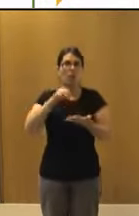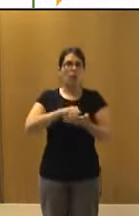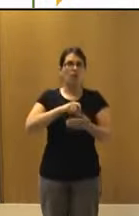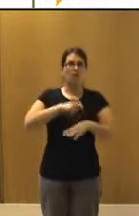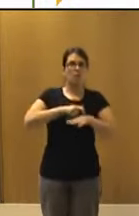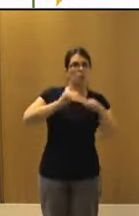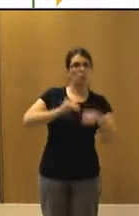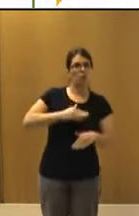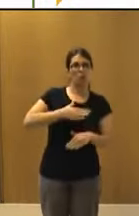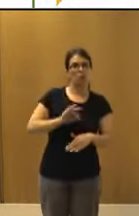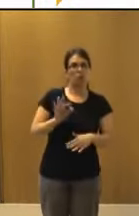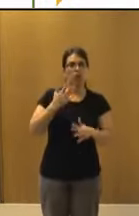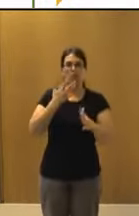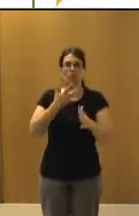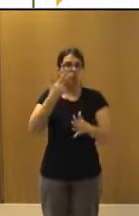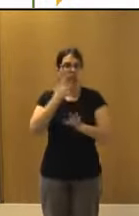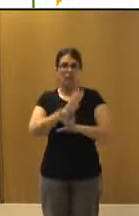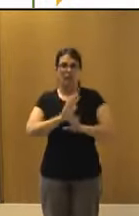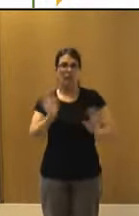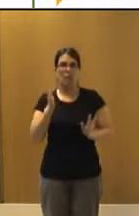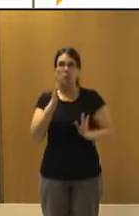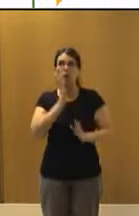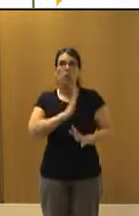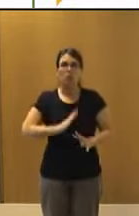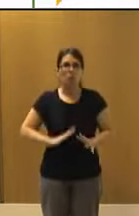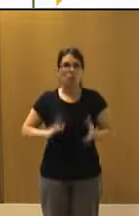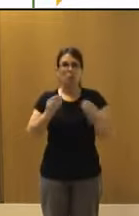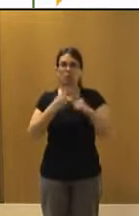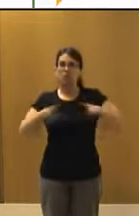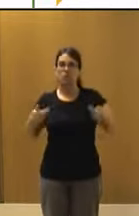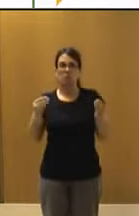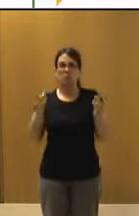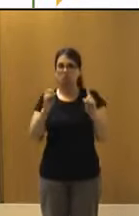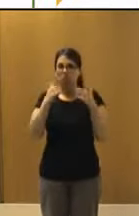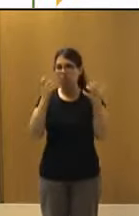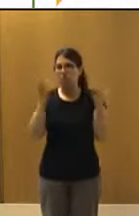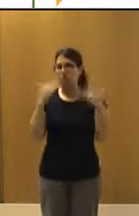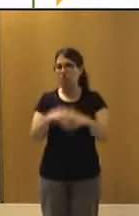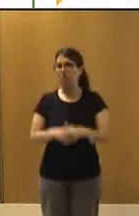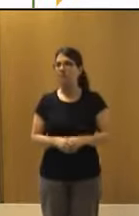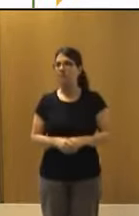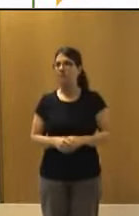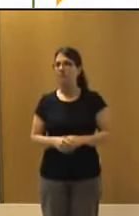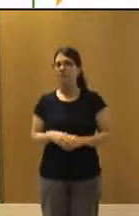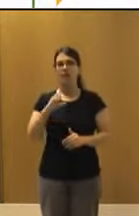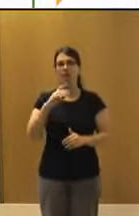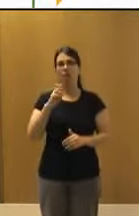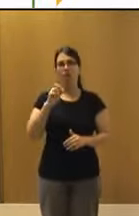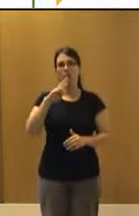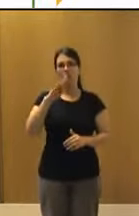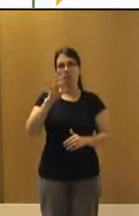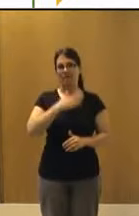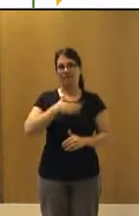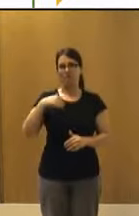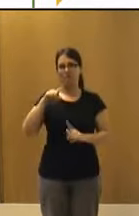tiempo. Pero entonces, de momento no hemos visto tanta diferencia. Hay otra pregunta.